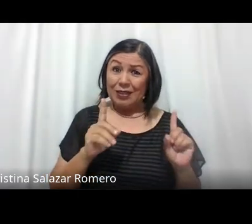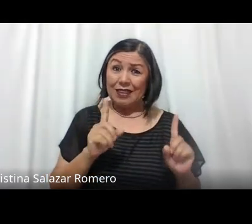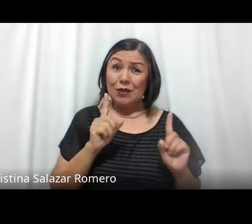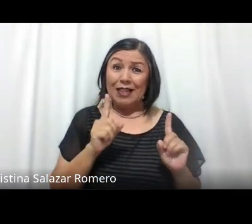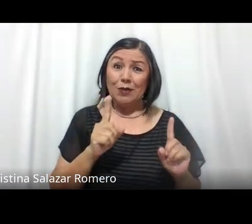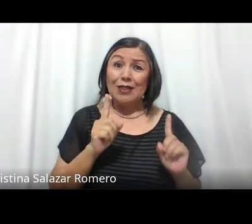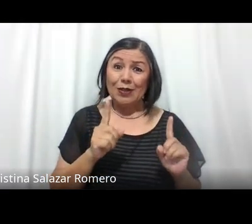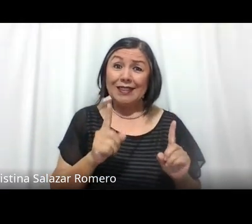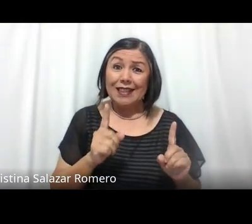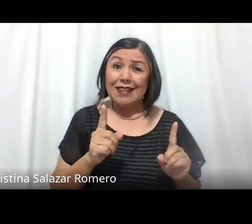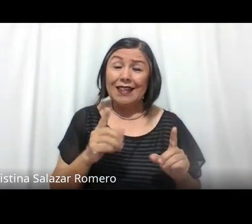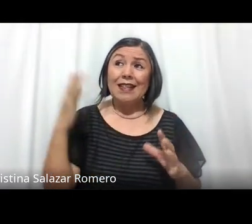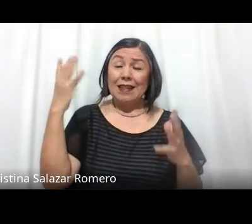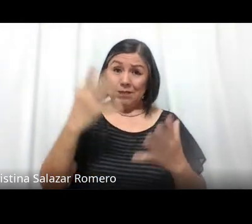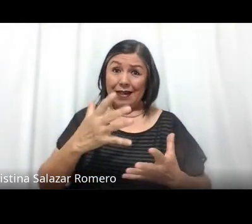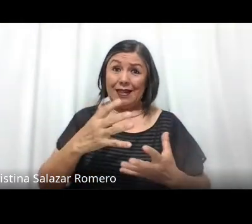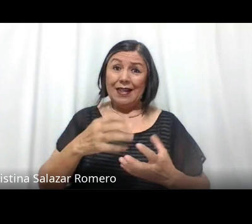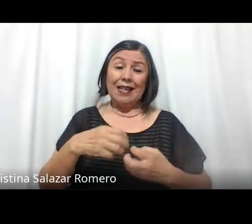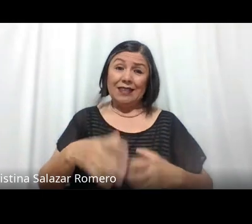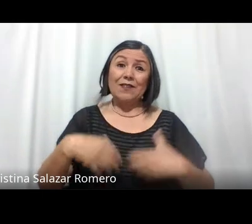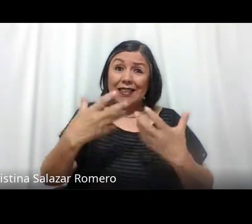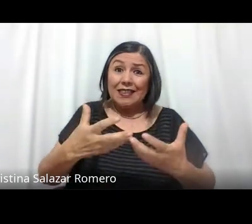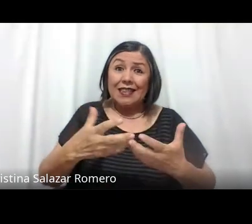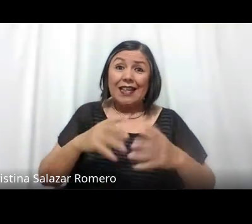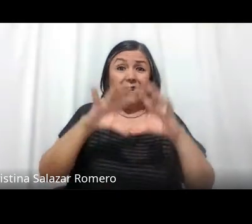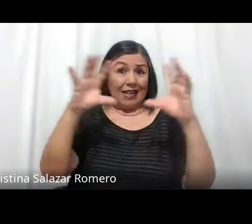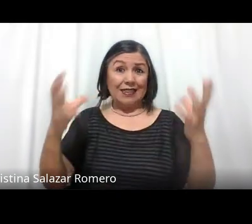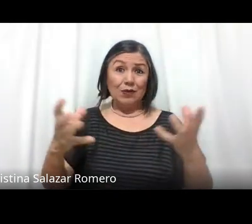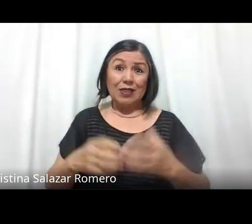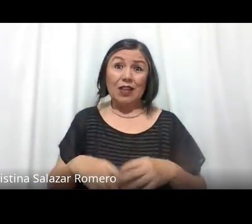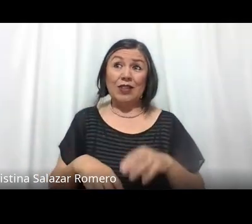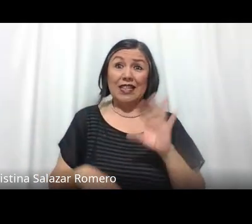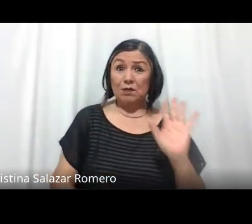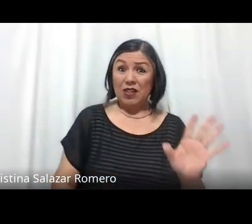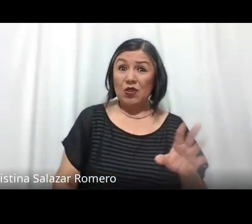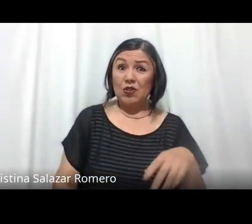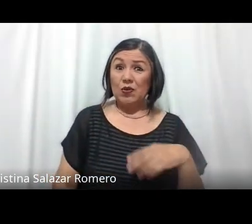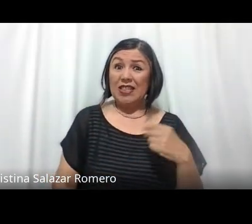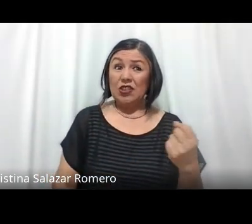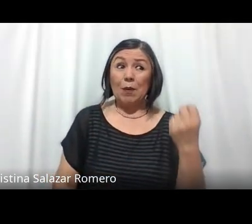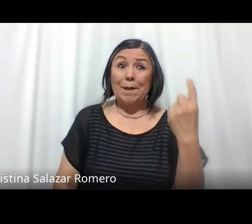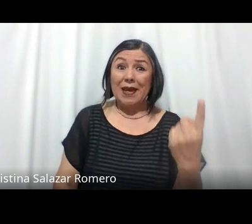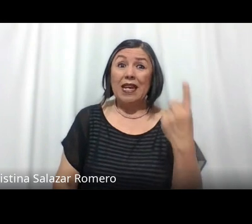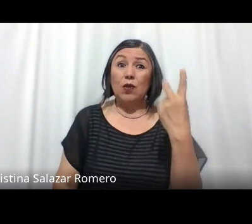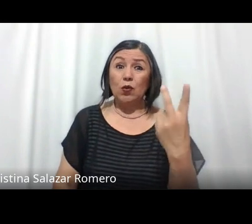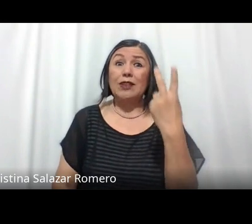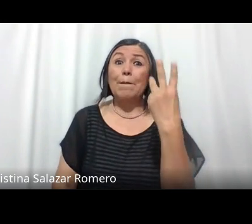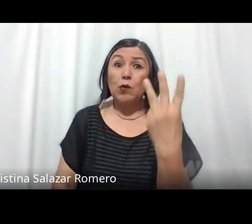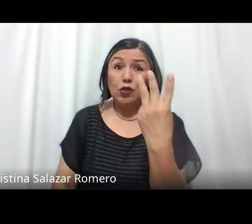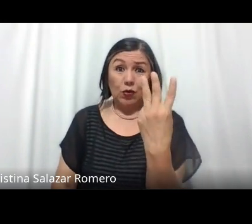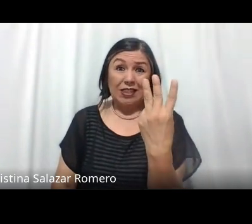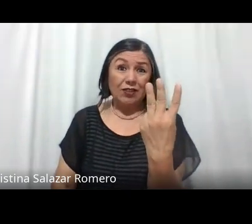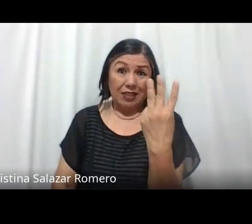más utilicé una sola seña para hacer referencia a este enunciado. Y en español yo utilizo me